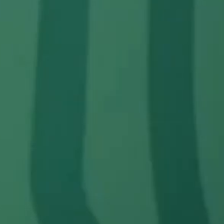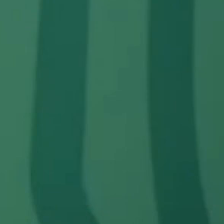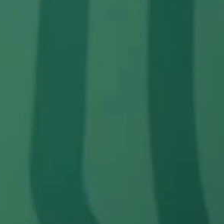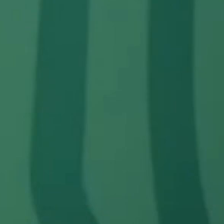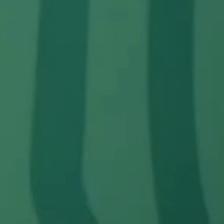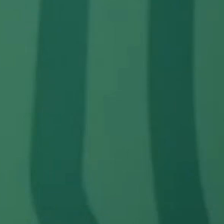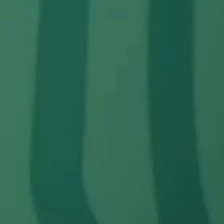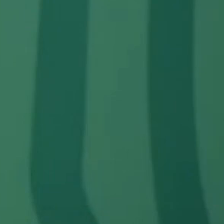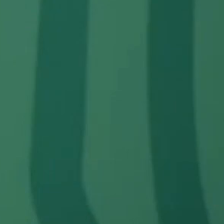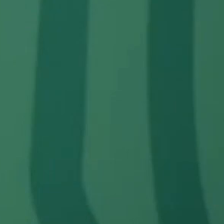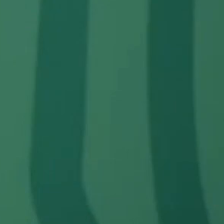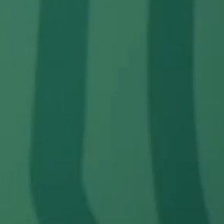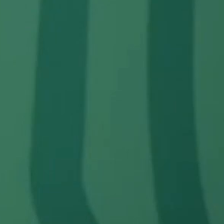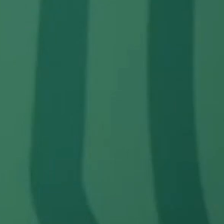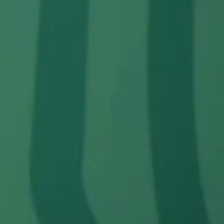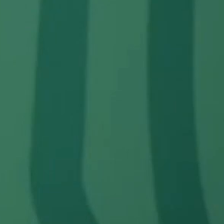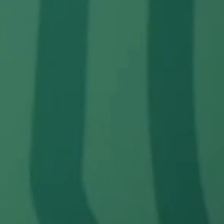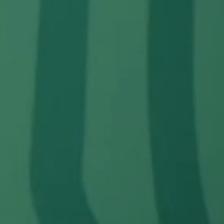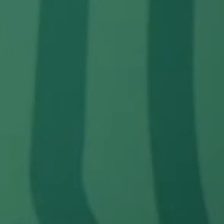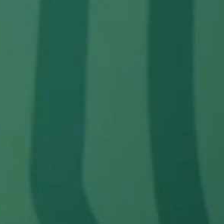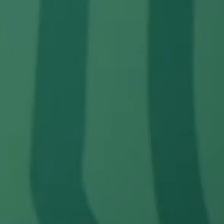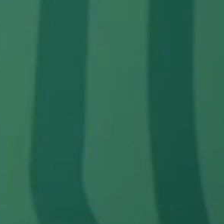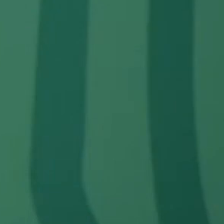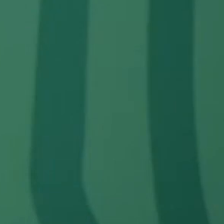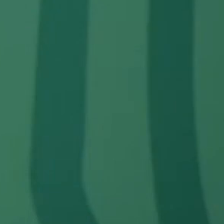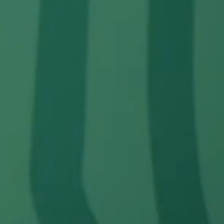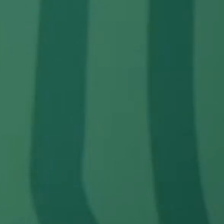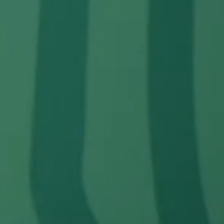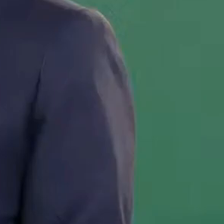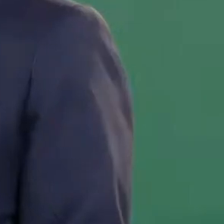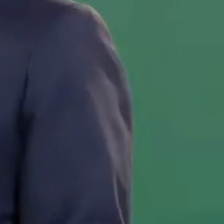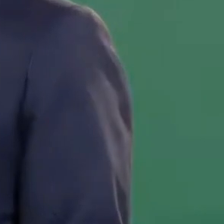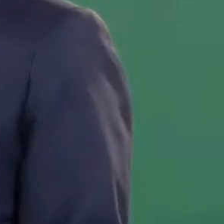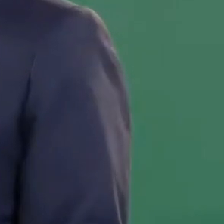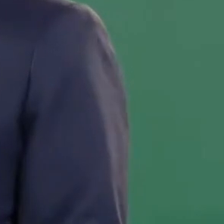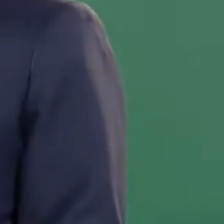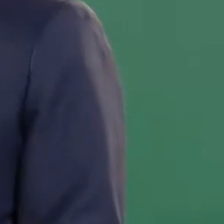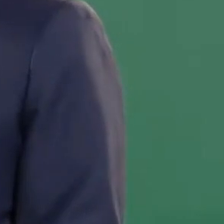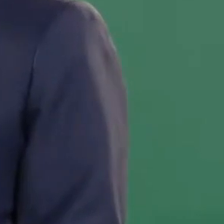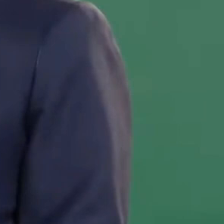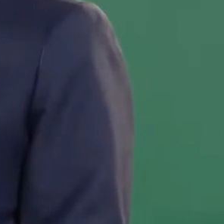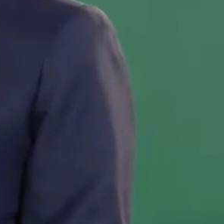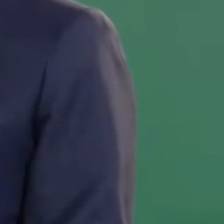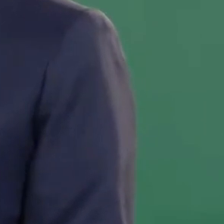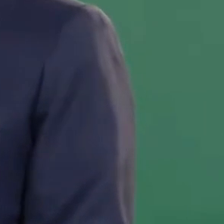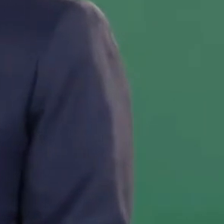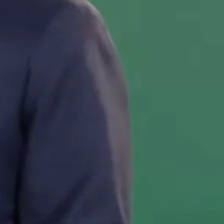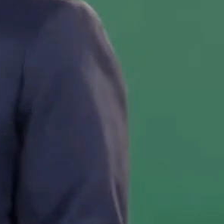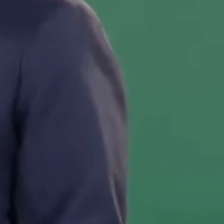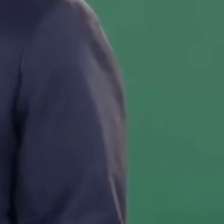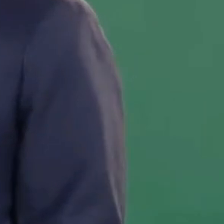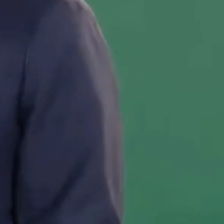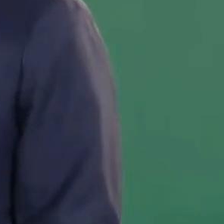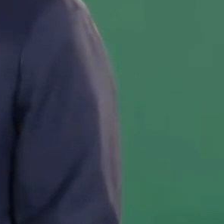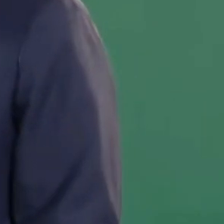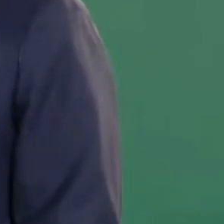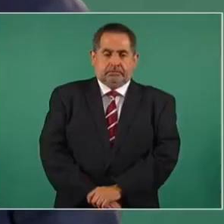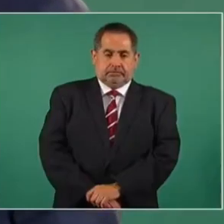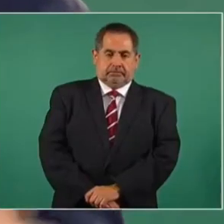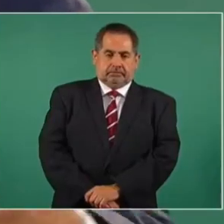Entonces, estos instrumentos, o sea, ya no existen porque no queremos que exista la